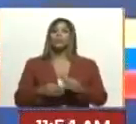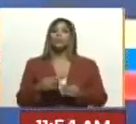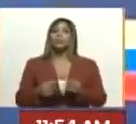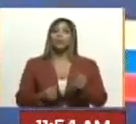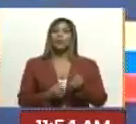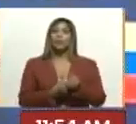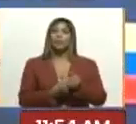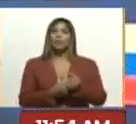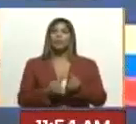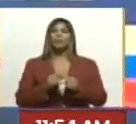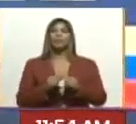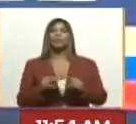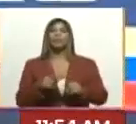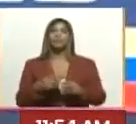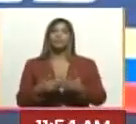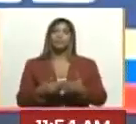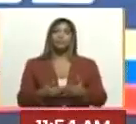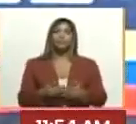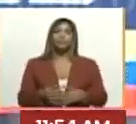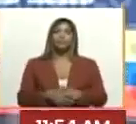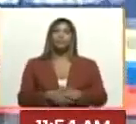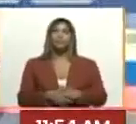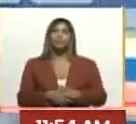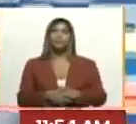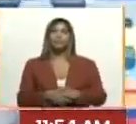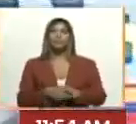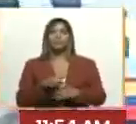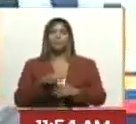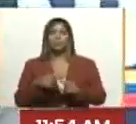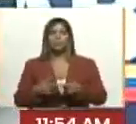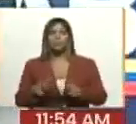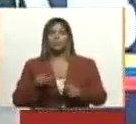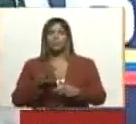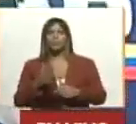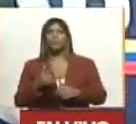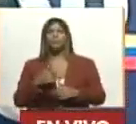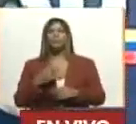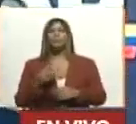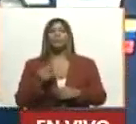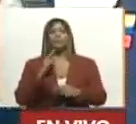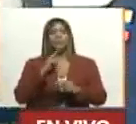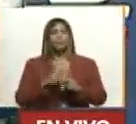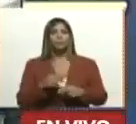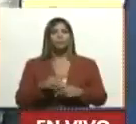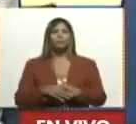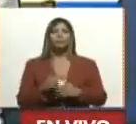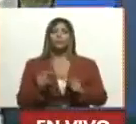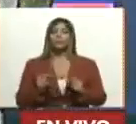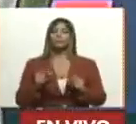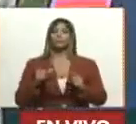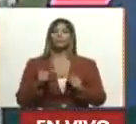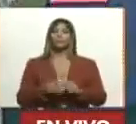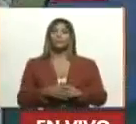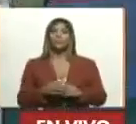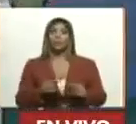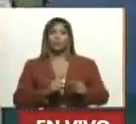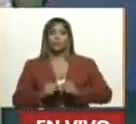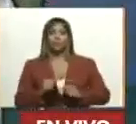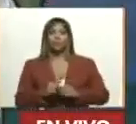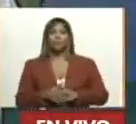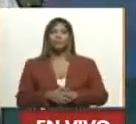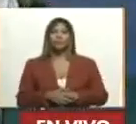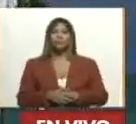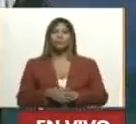apoyo que finalmente logró concitar el Movimiento por la Libertad de los Cinco. Yo estoy muy favorablemente impresionado por la concurrencia,